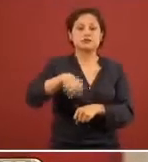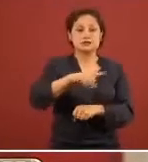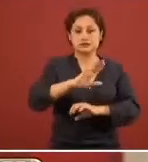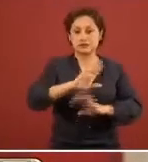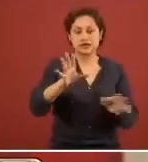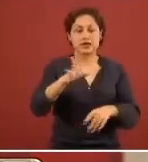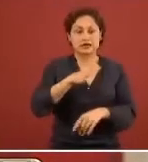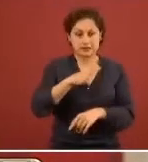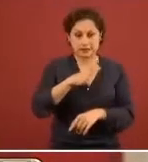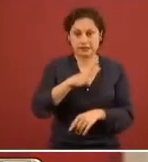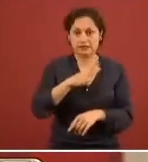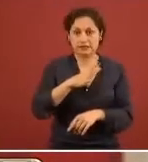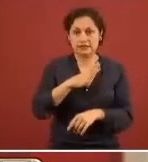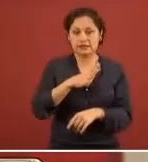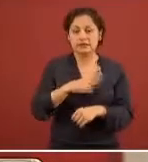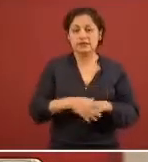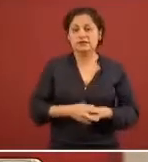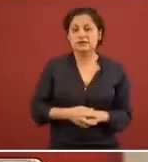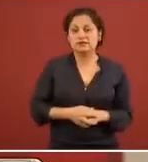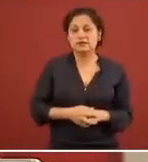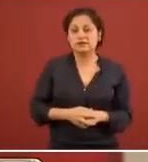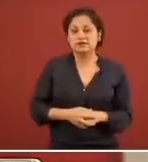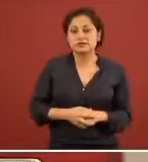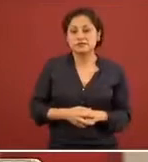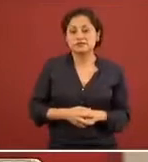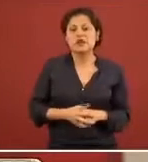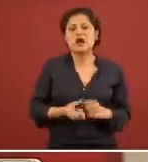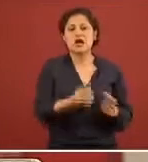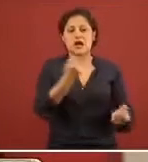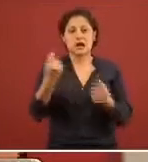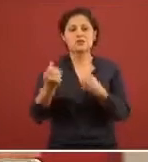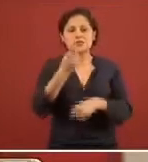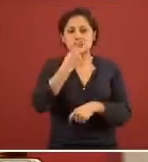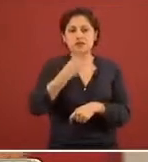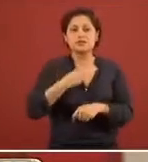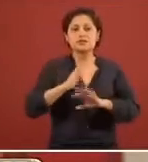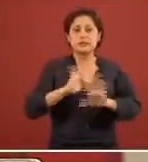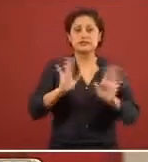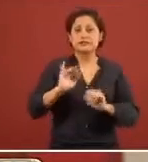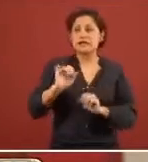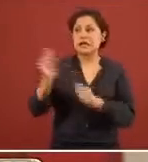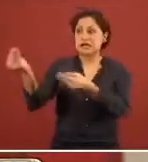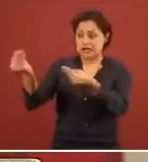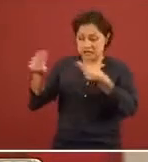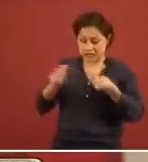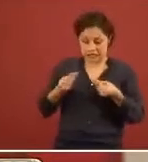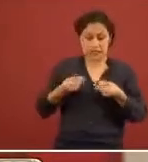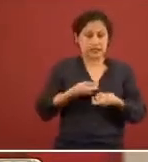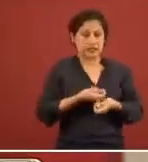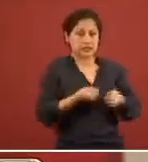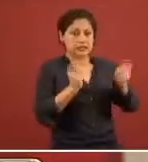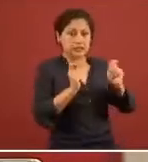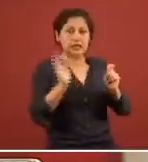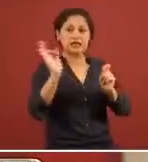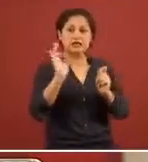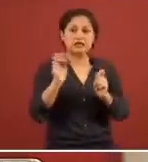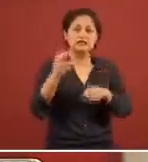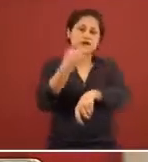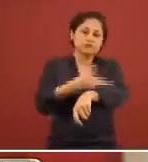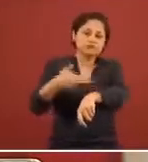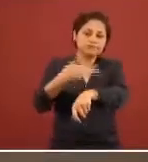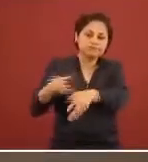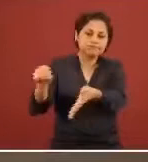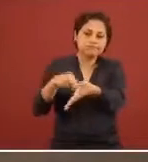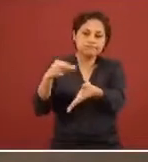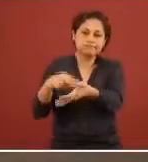algunos pocos que identificaron que estaban en el proceso de transferencia, posiblemente entre los almacenes y las clínicas,